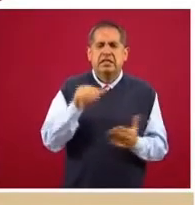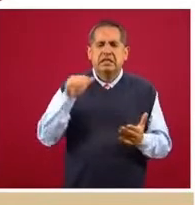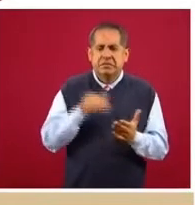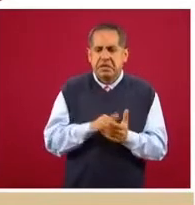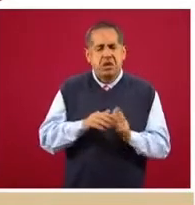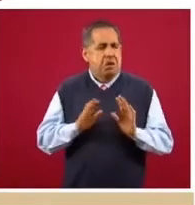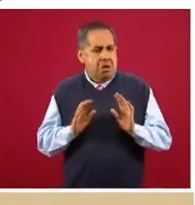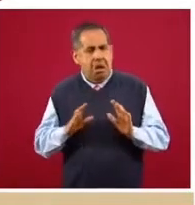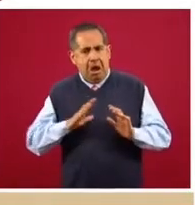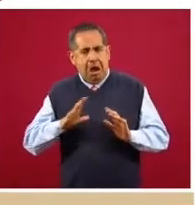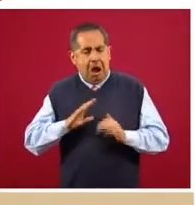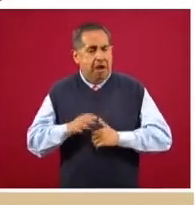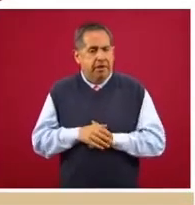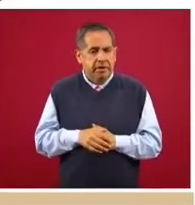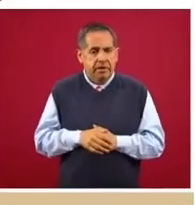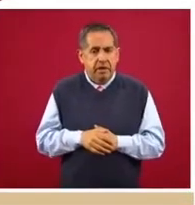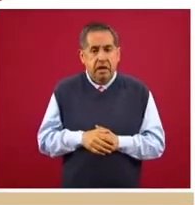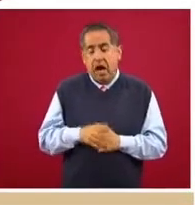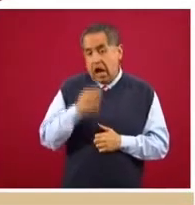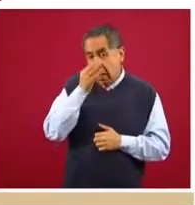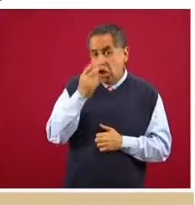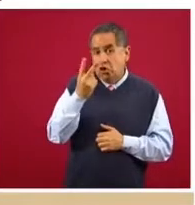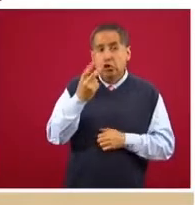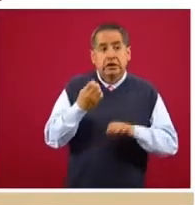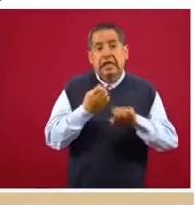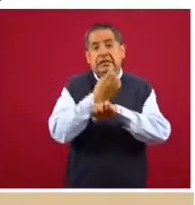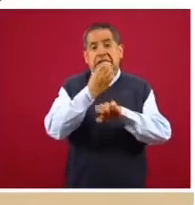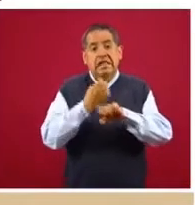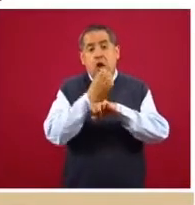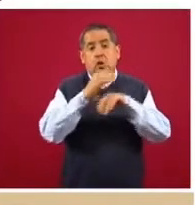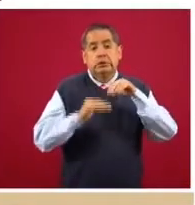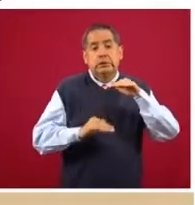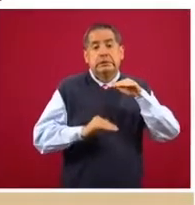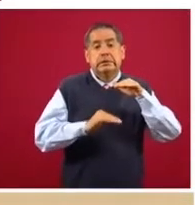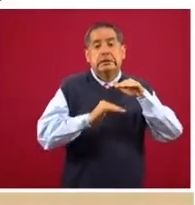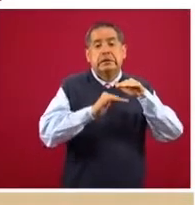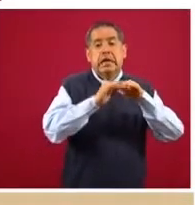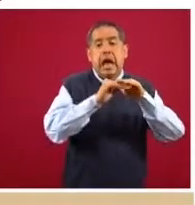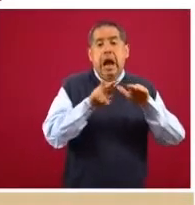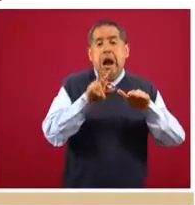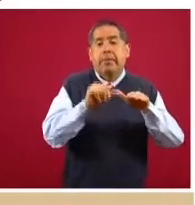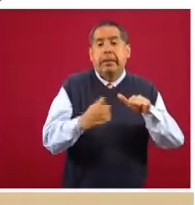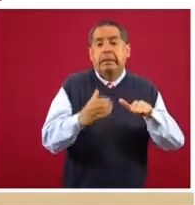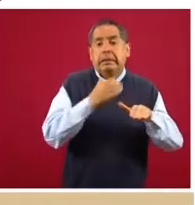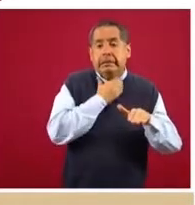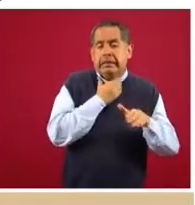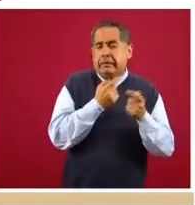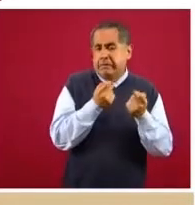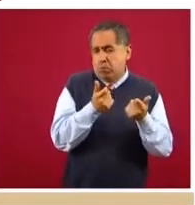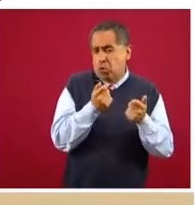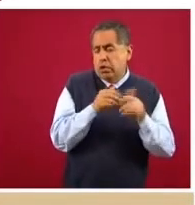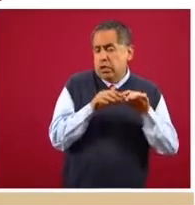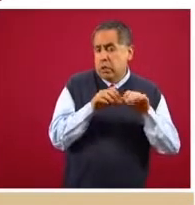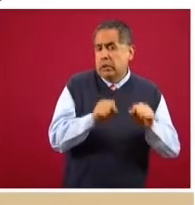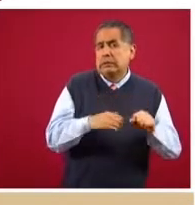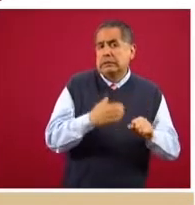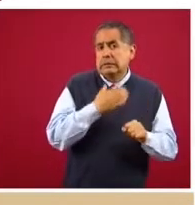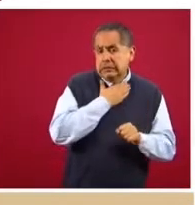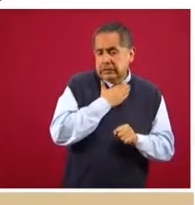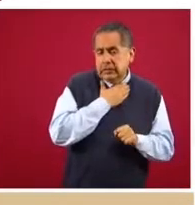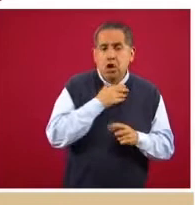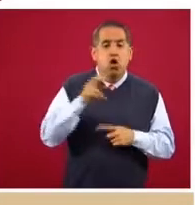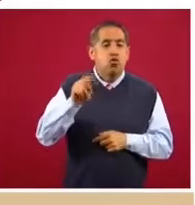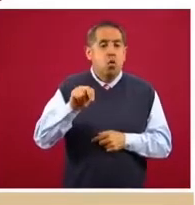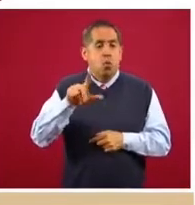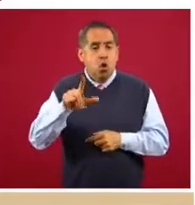manera. Son solo ahora 2 las entidades federativas, Nuevo León y Tabasco, las que estarían por